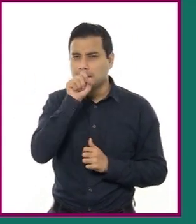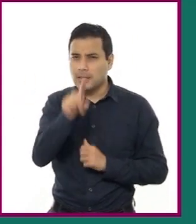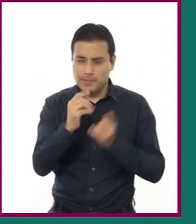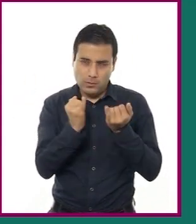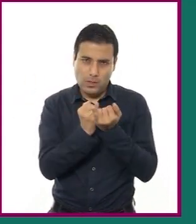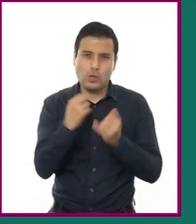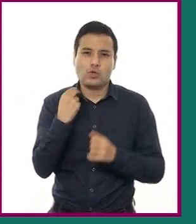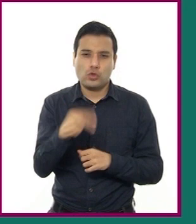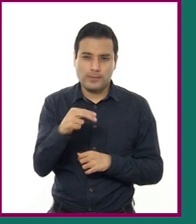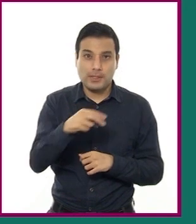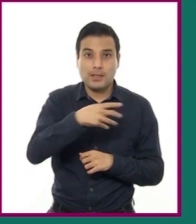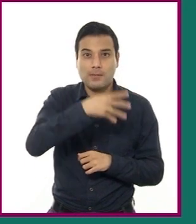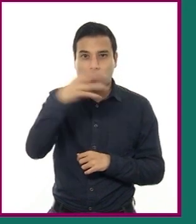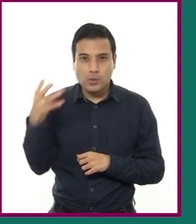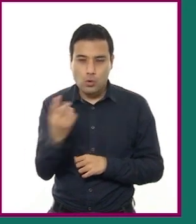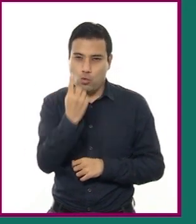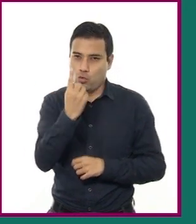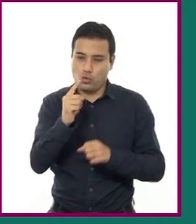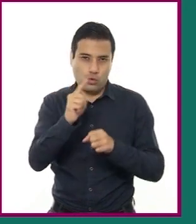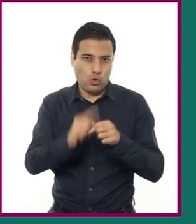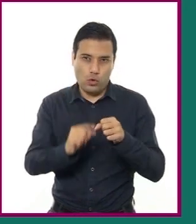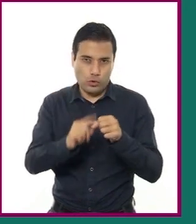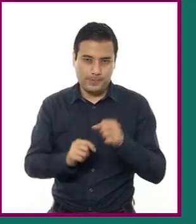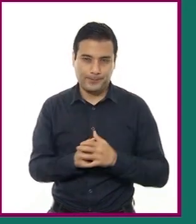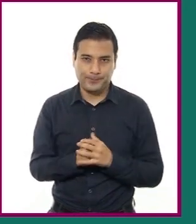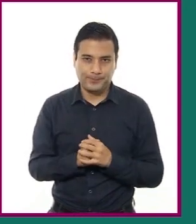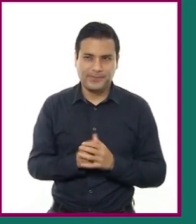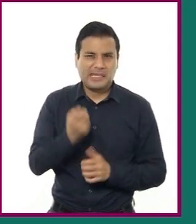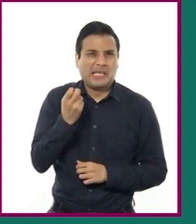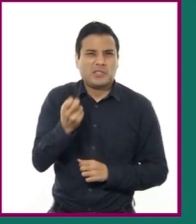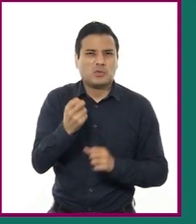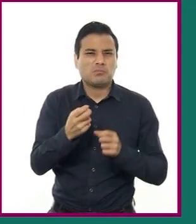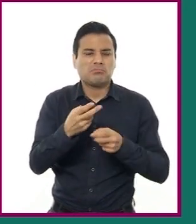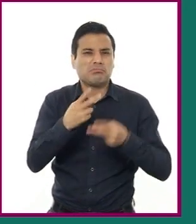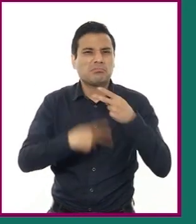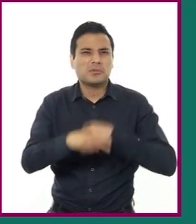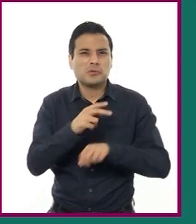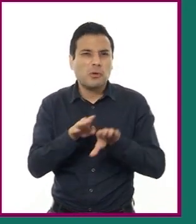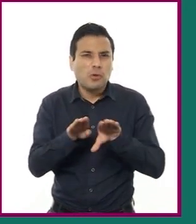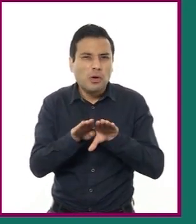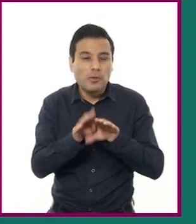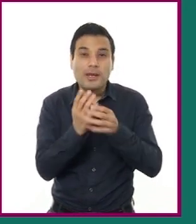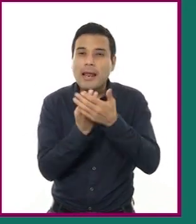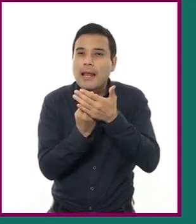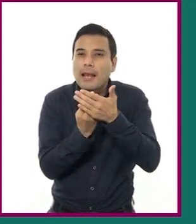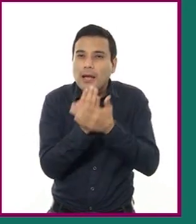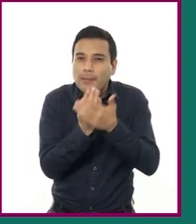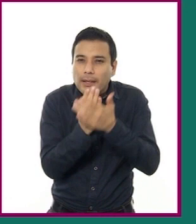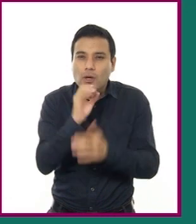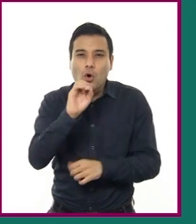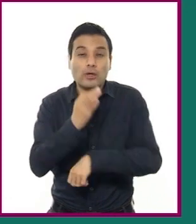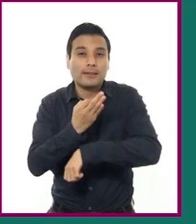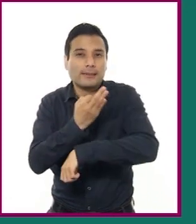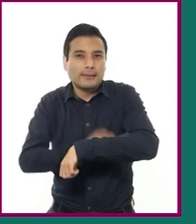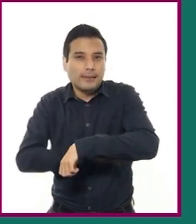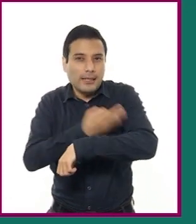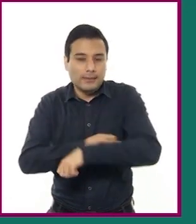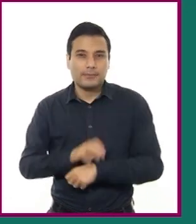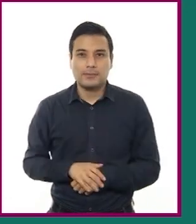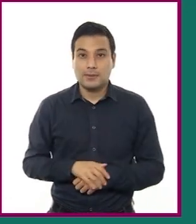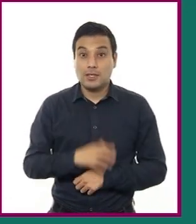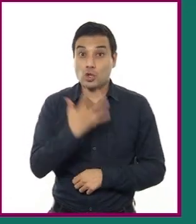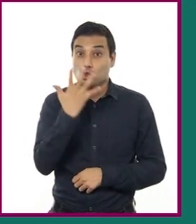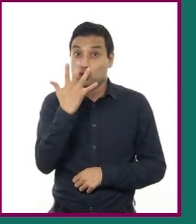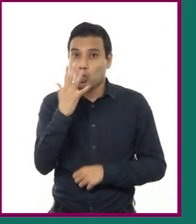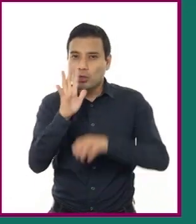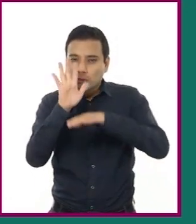iris monocromático. Este se forma durante el amanecer o el atardecer, con el sol ubicado muy